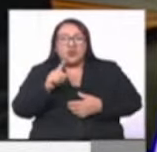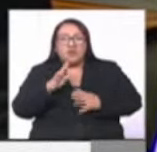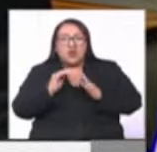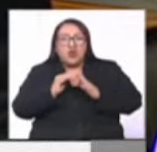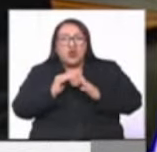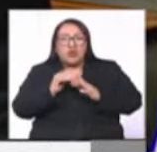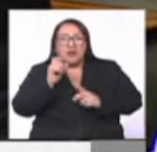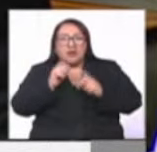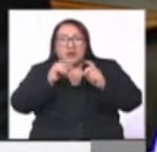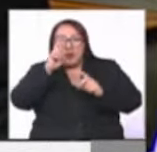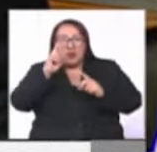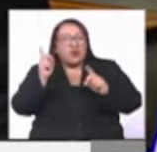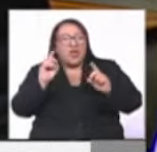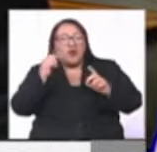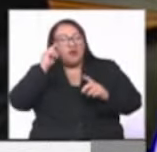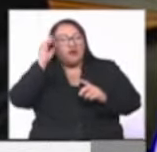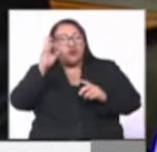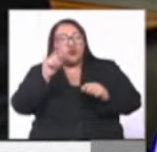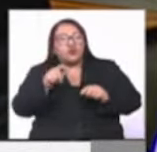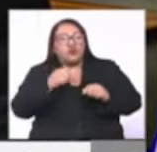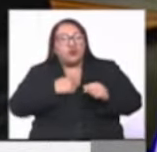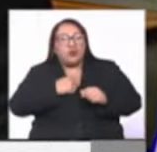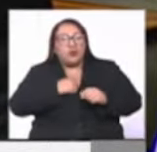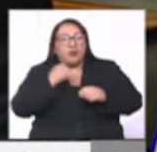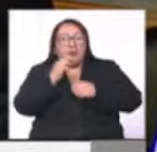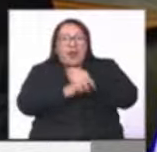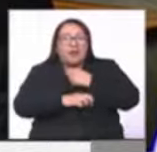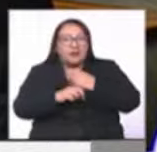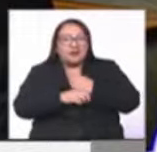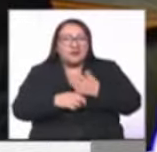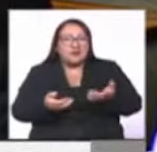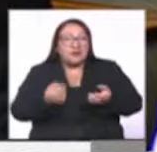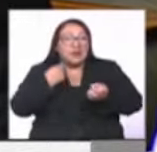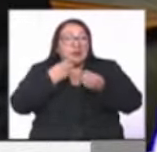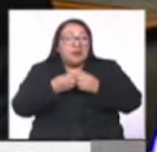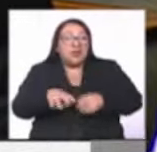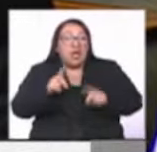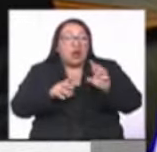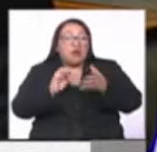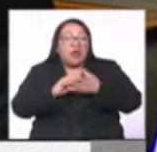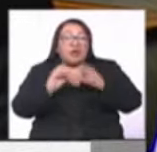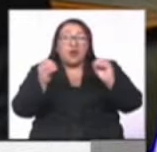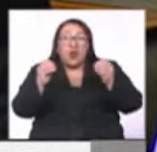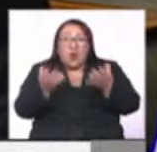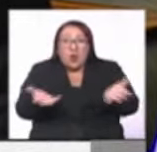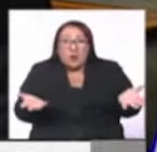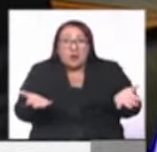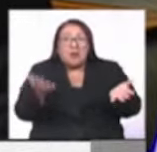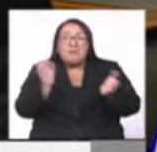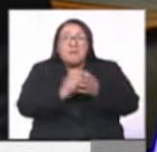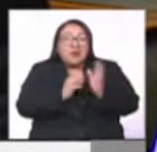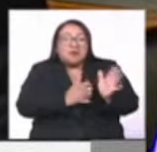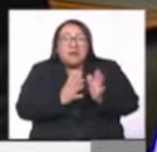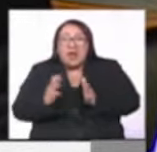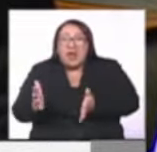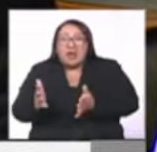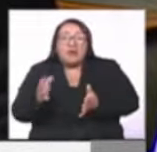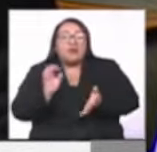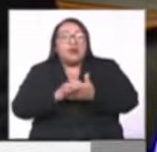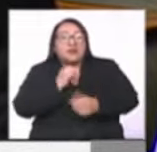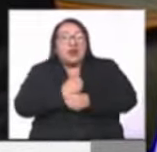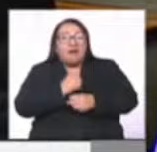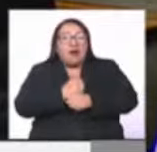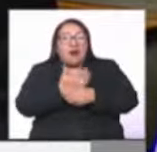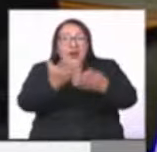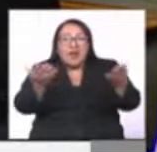peruanos que ya no encuentran futuro en su propia tierra perdemos con ello a los más jóvenes a los más preparados a los más